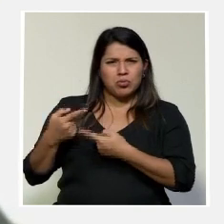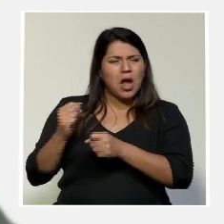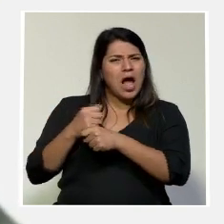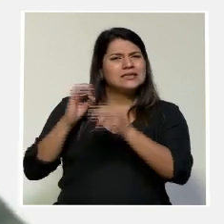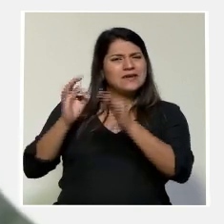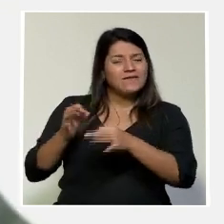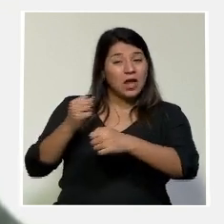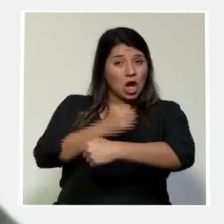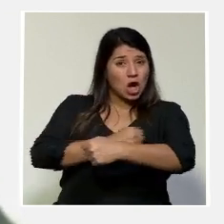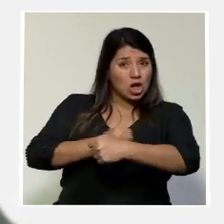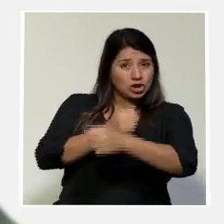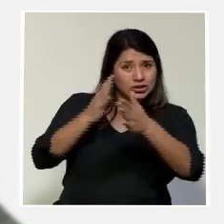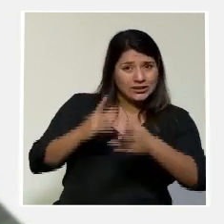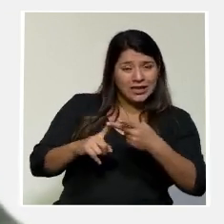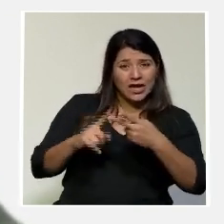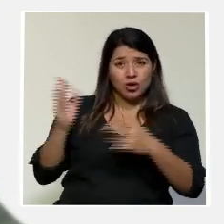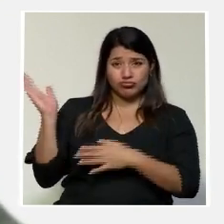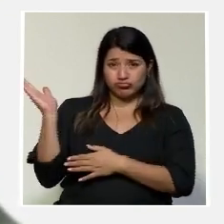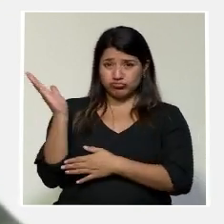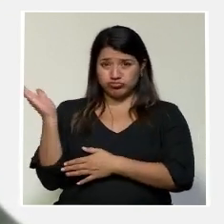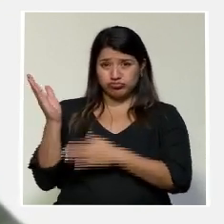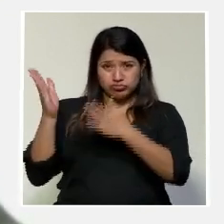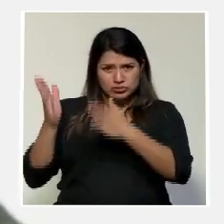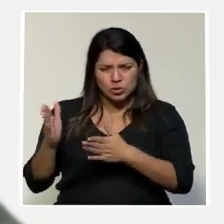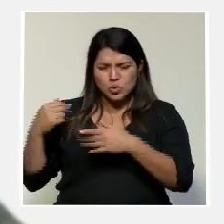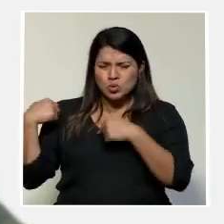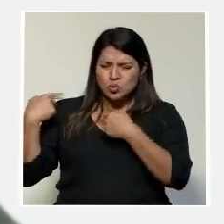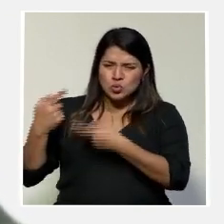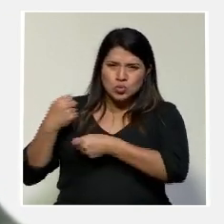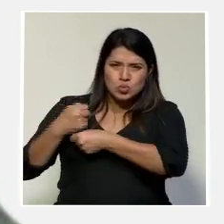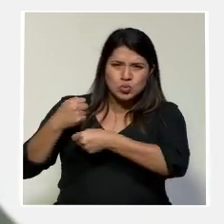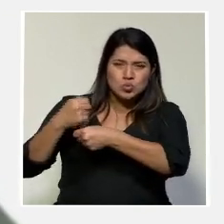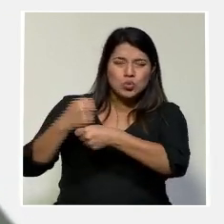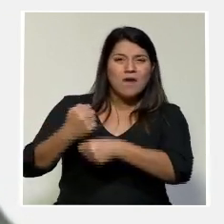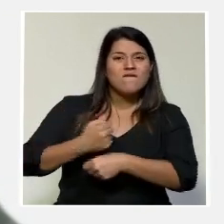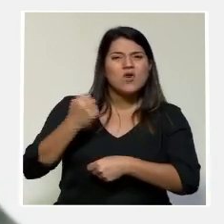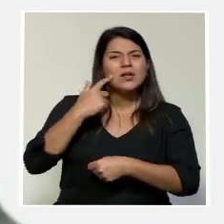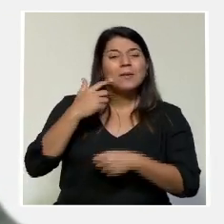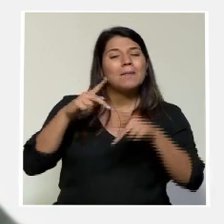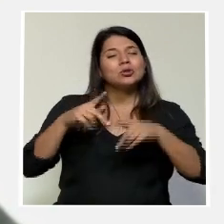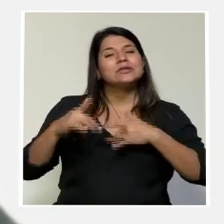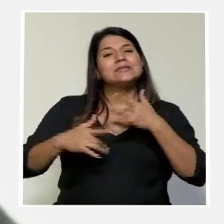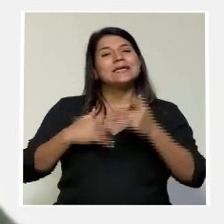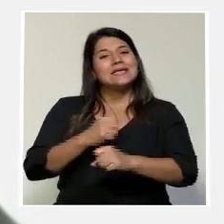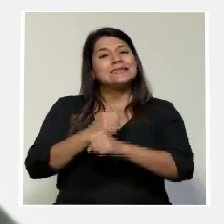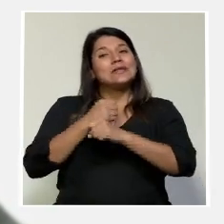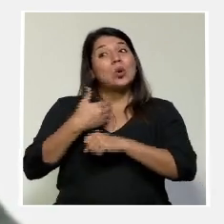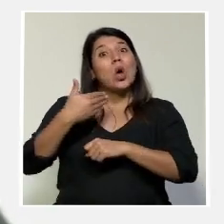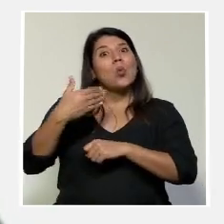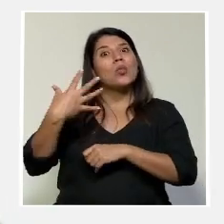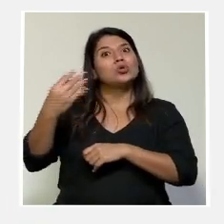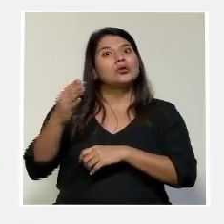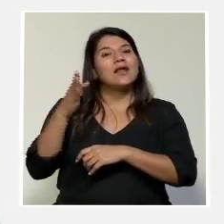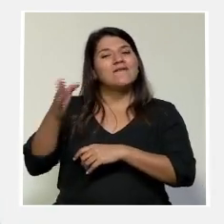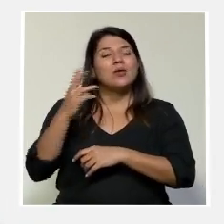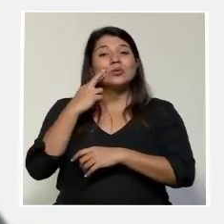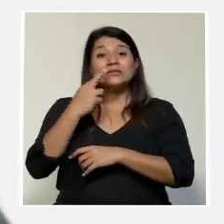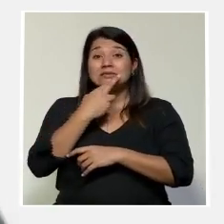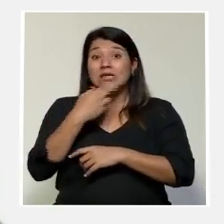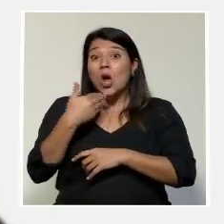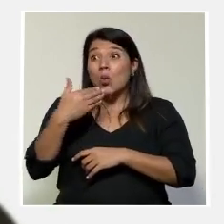los cocineros, los saloneros, venimos trabajando fuertemente en que la gente esté segura a la hora de salir. Y cuando salimos,